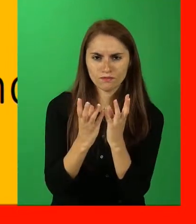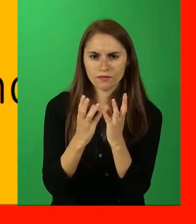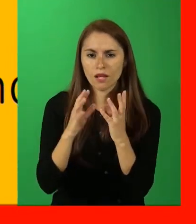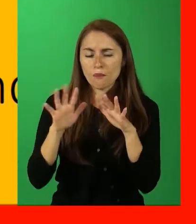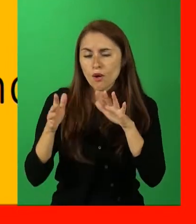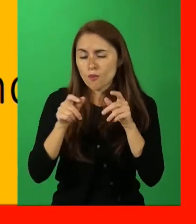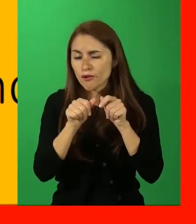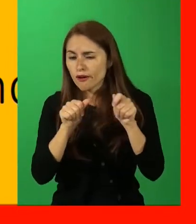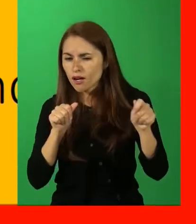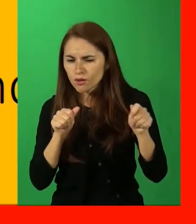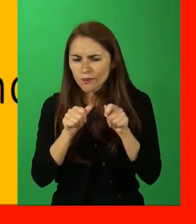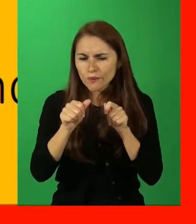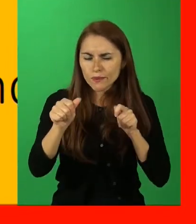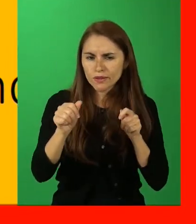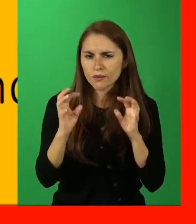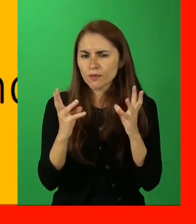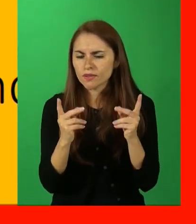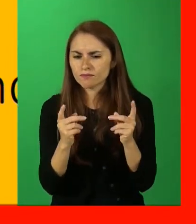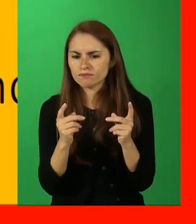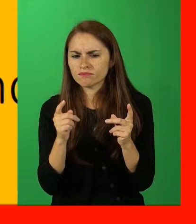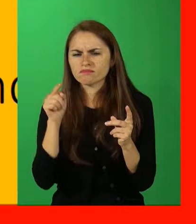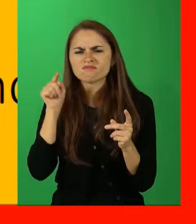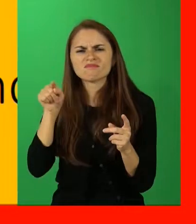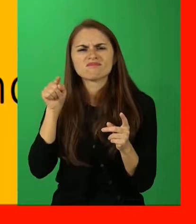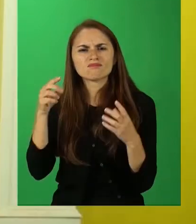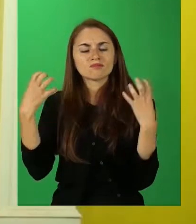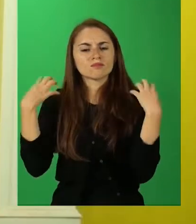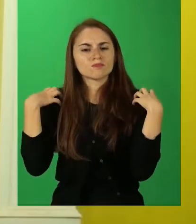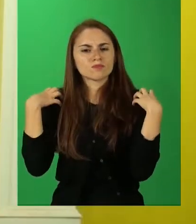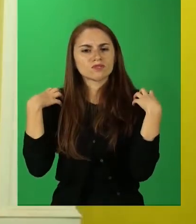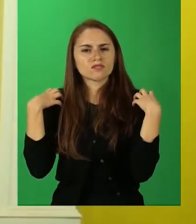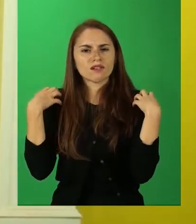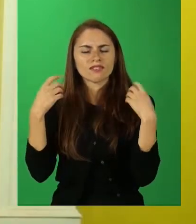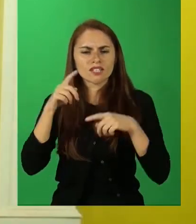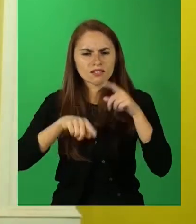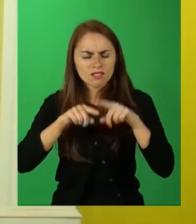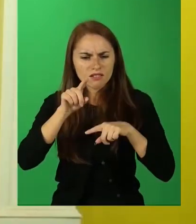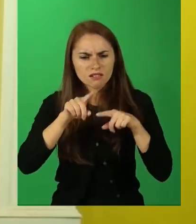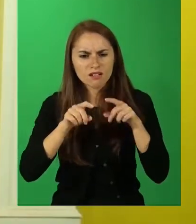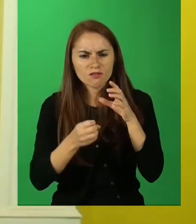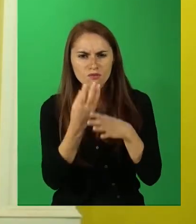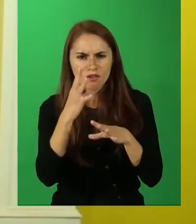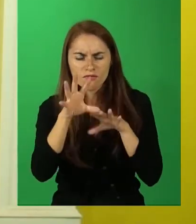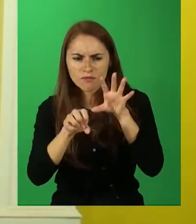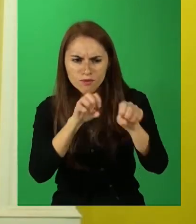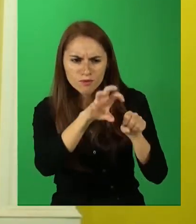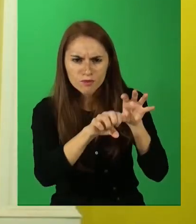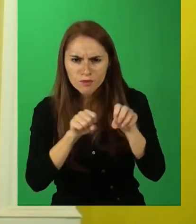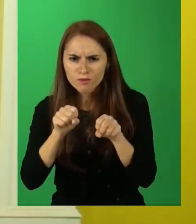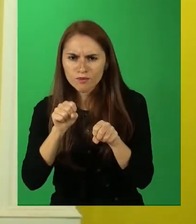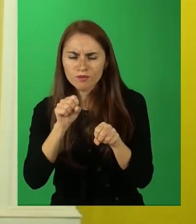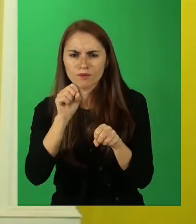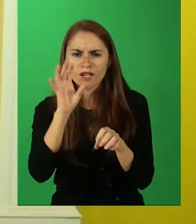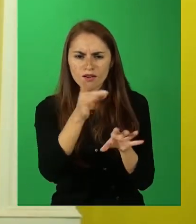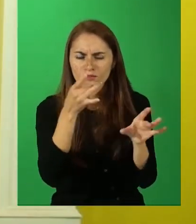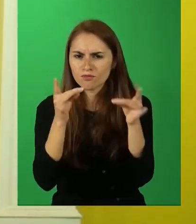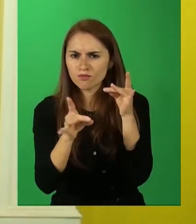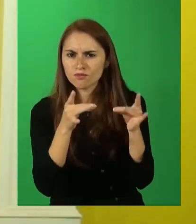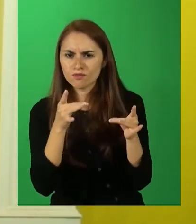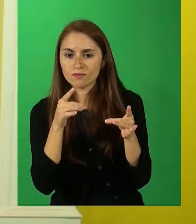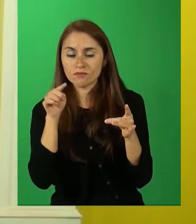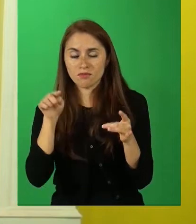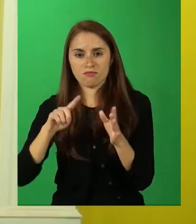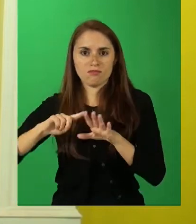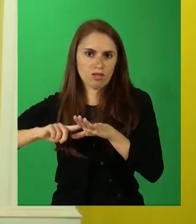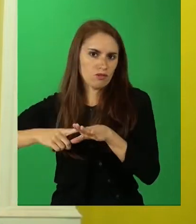la Tierra, ¿por qué no conquistaron ellos el mundo? Tenían la ciencia, tenían la tecnología, tenían los